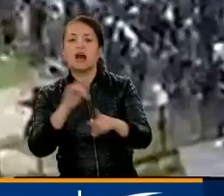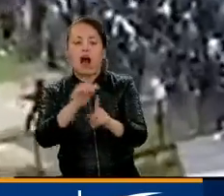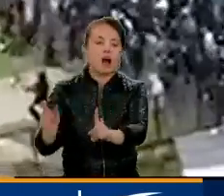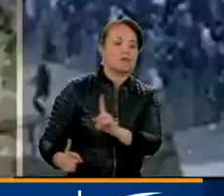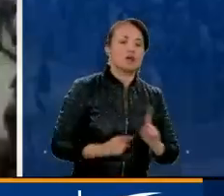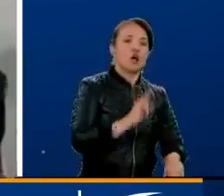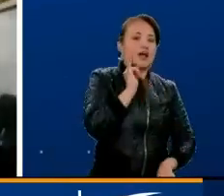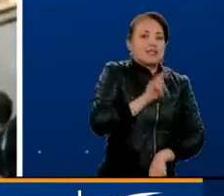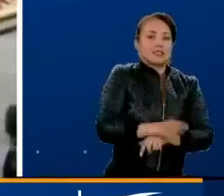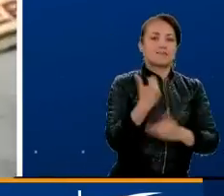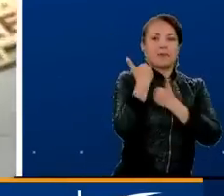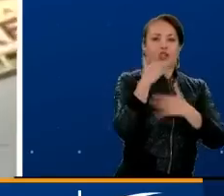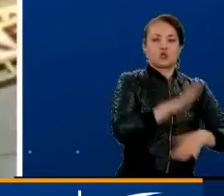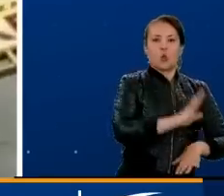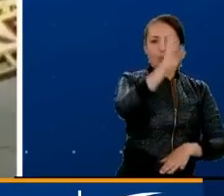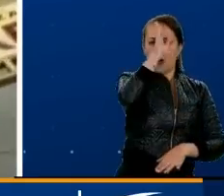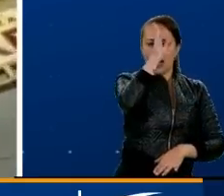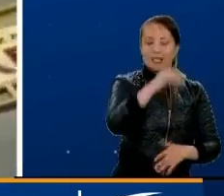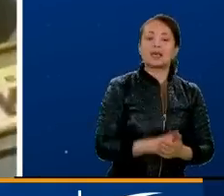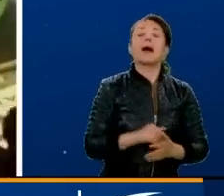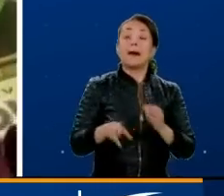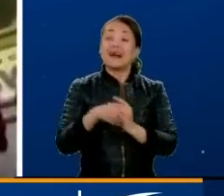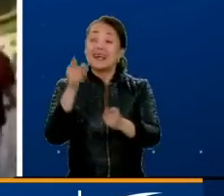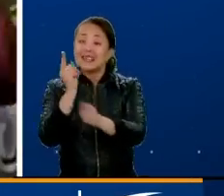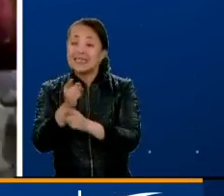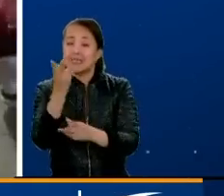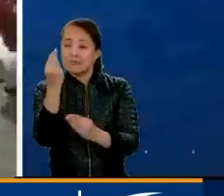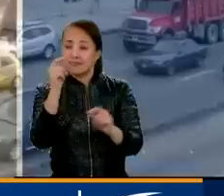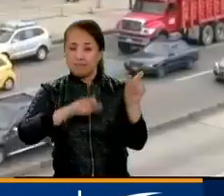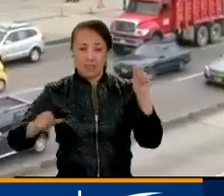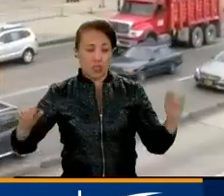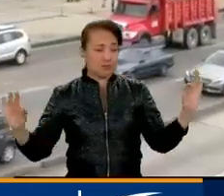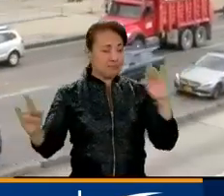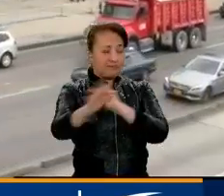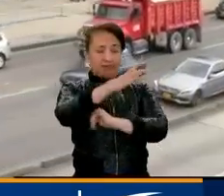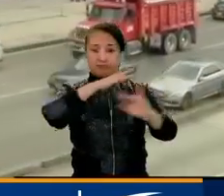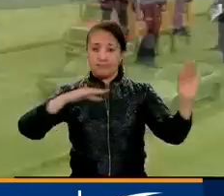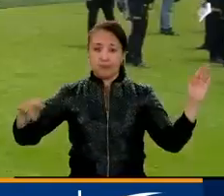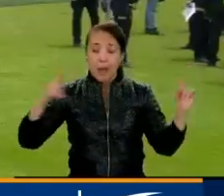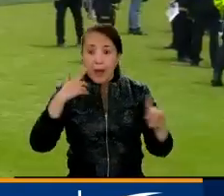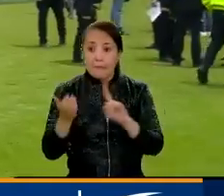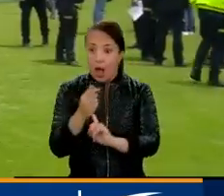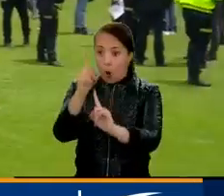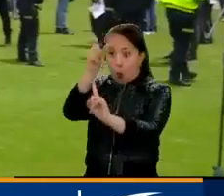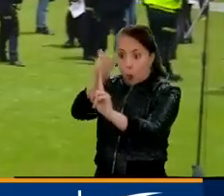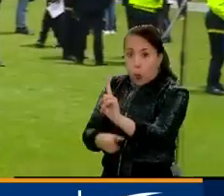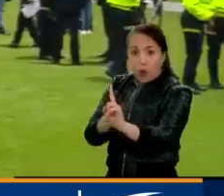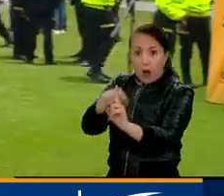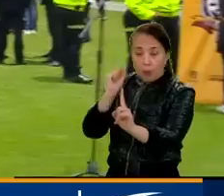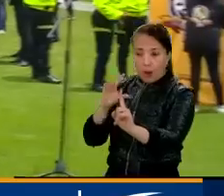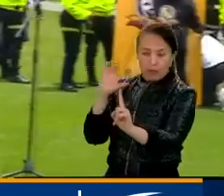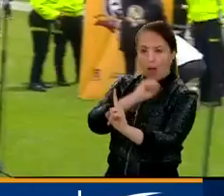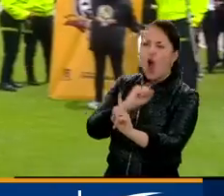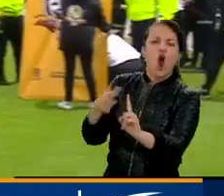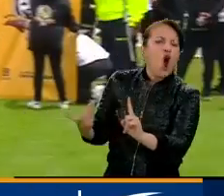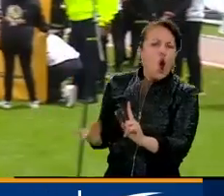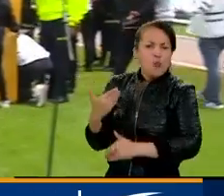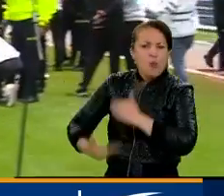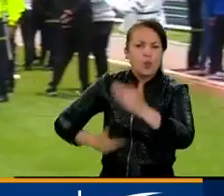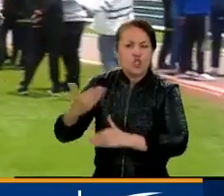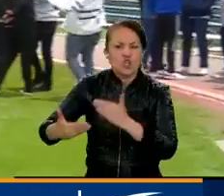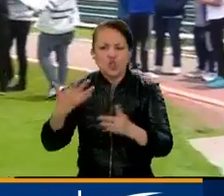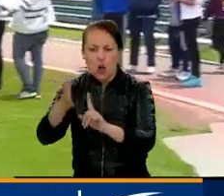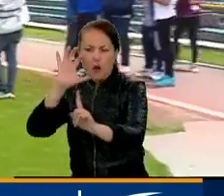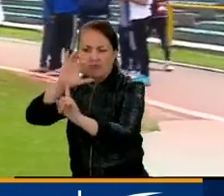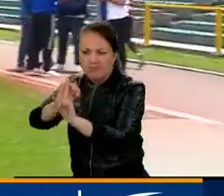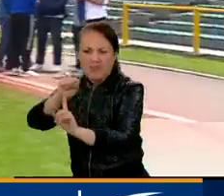policía. Coronel, precisamente sobre eso, entre miles de personas identifican a una persona que está cometiendo este hecho, ¿cómo va a ser ese proceso para